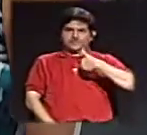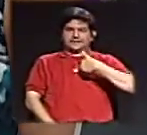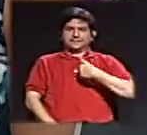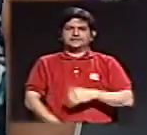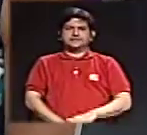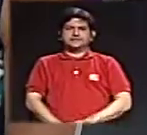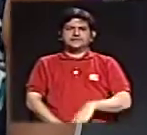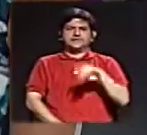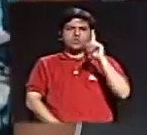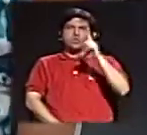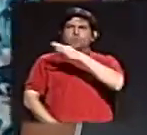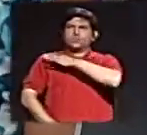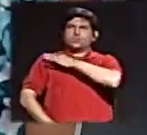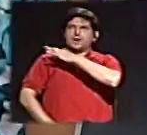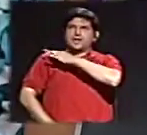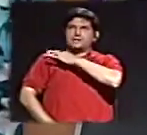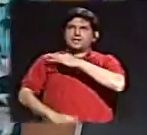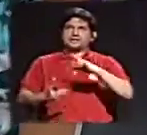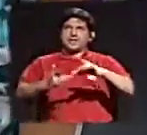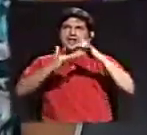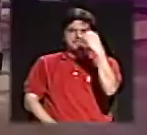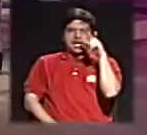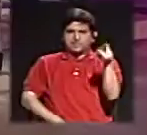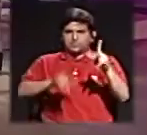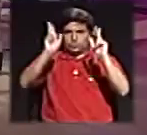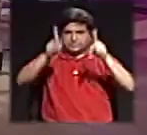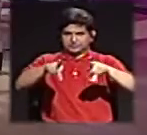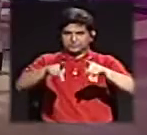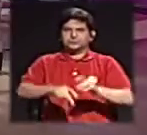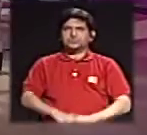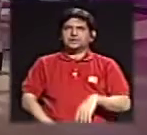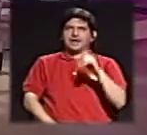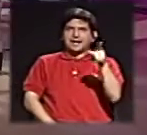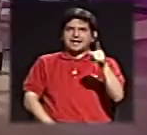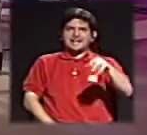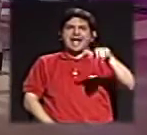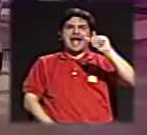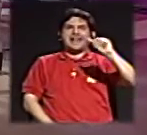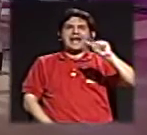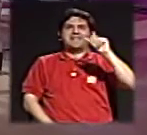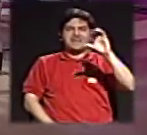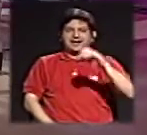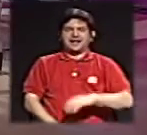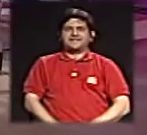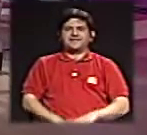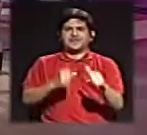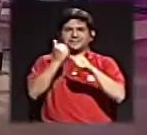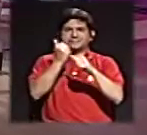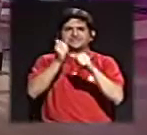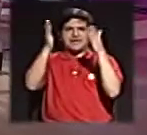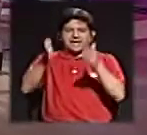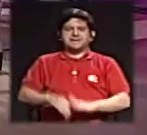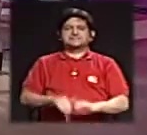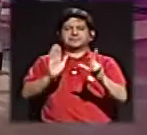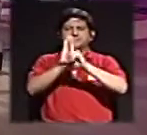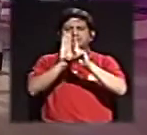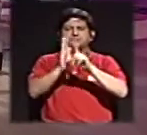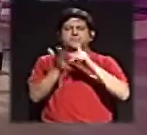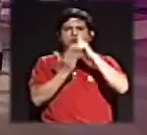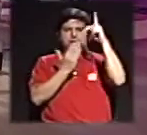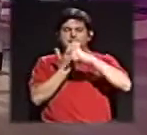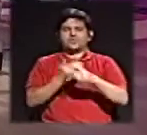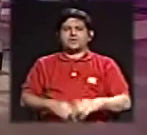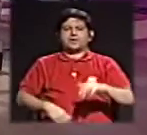una invitada muy especial. Ella es Alejandra Cárdenas, quien es la asesora legal del Programa para